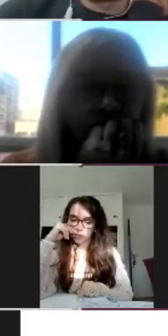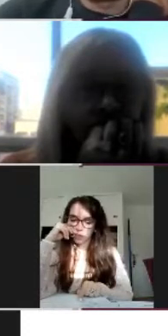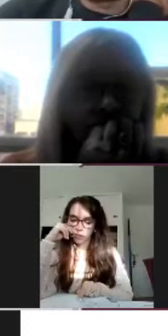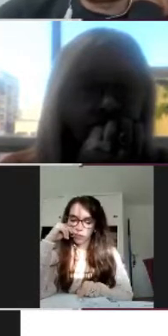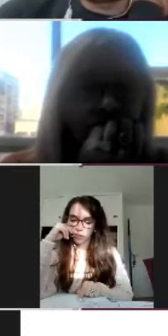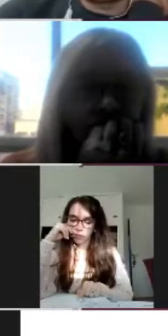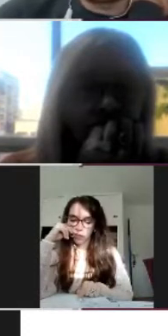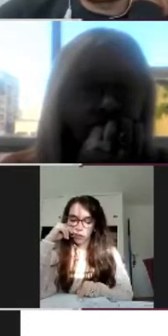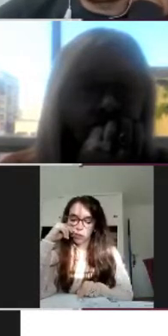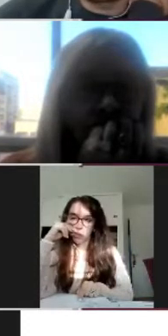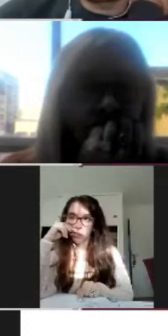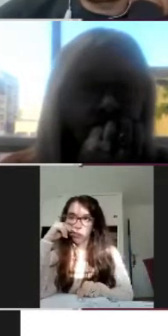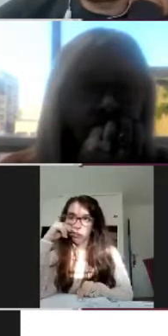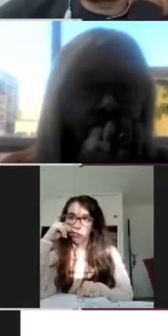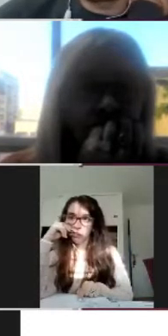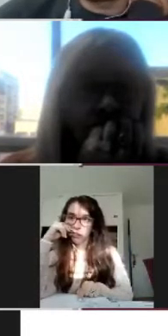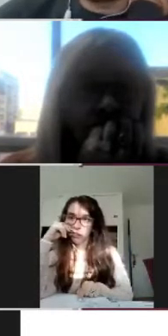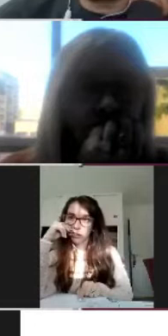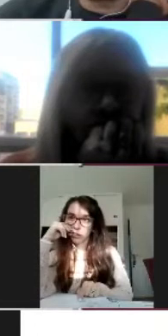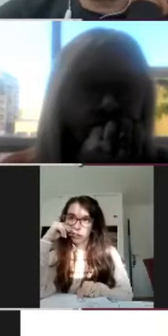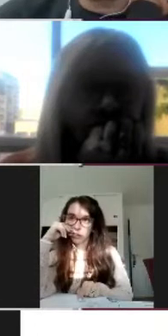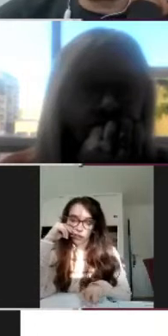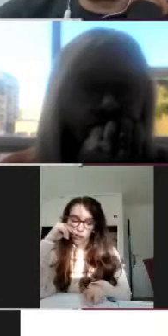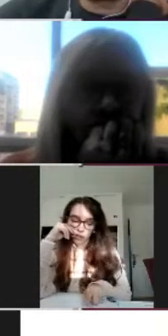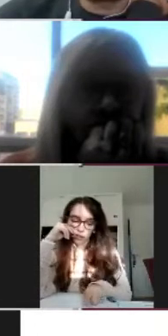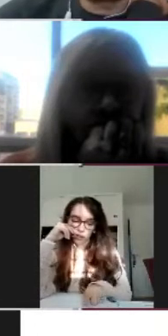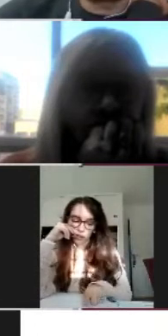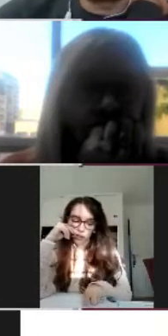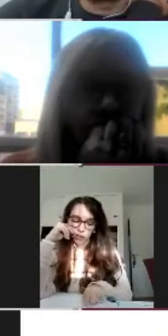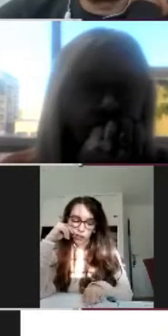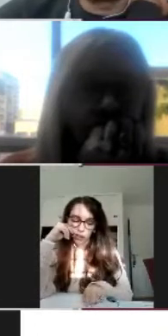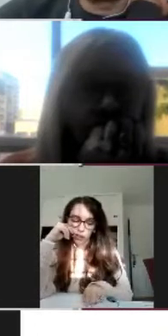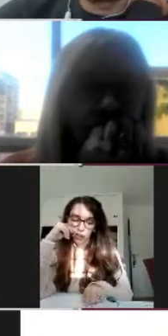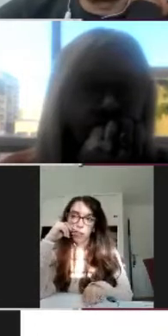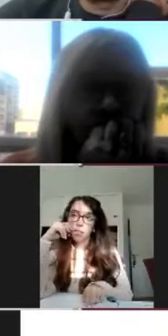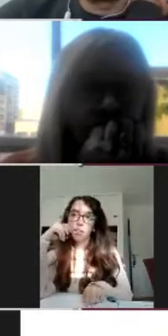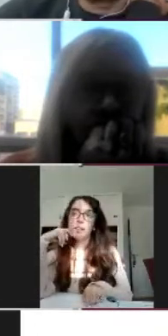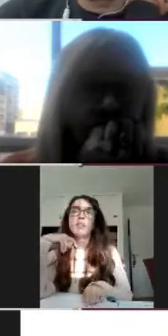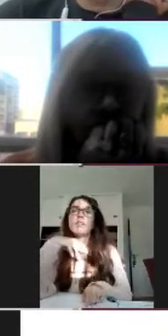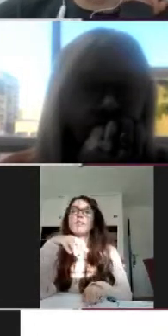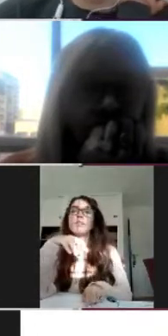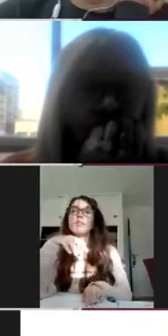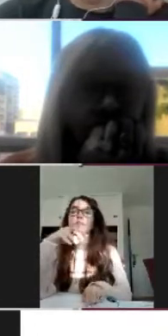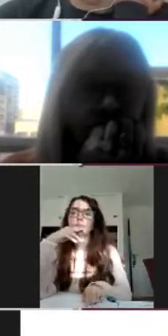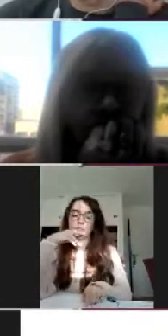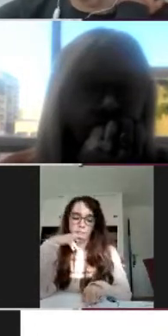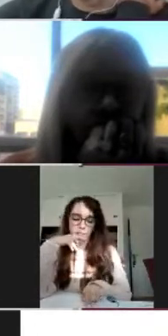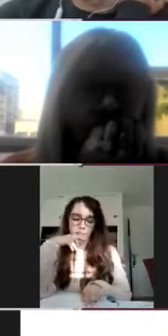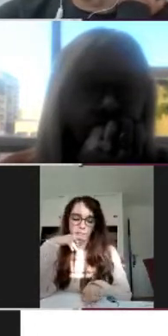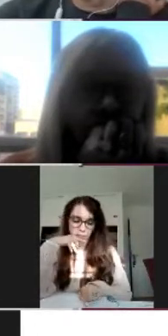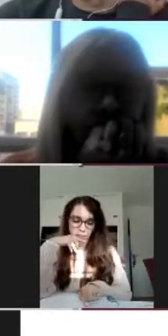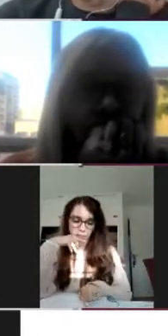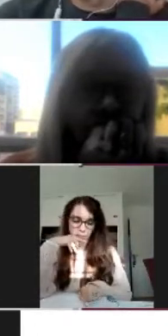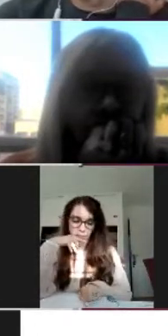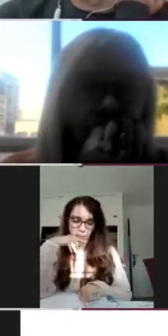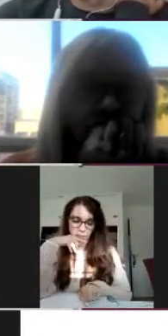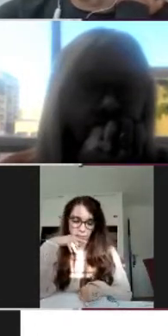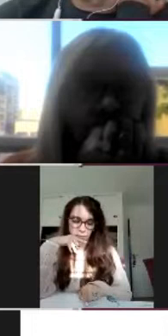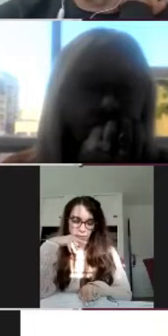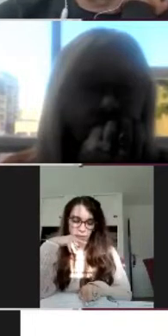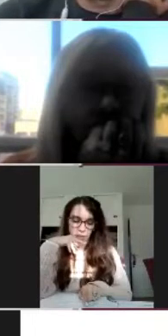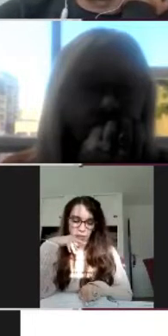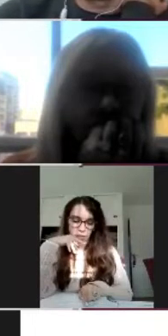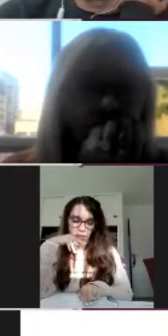Bueno, vos Okay. tenés Bueno, lo desde continuo. 1970. La última, Carlos. ¿Qué, El doctor? último año. El último año,